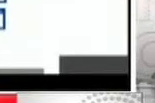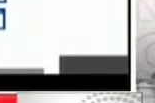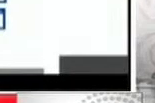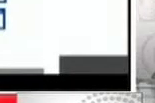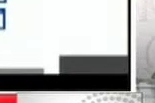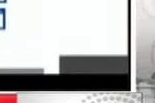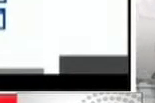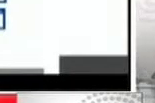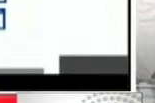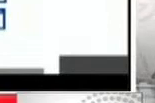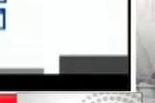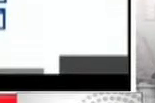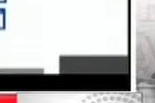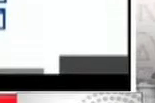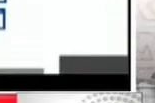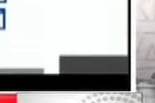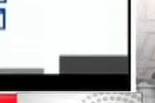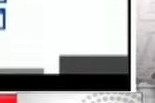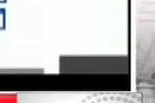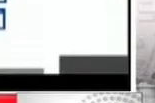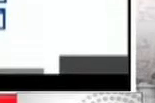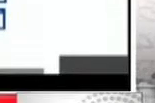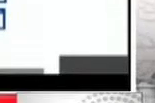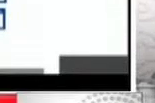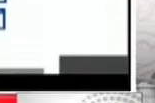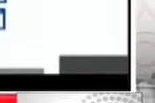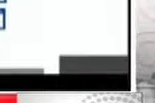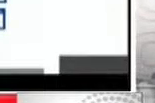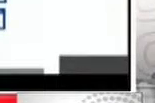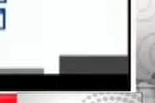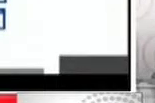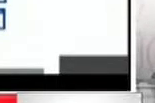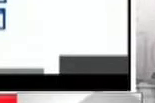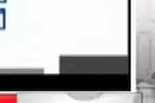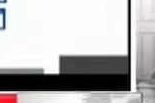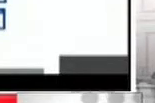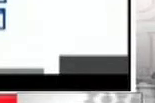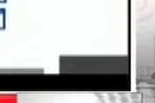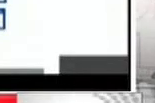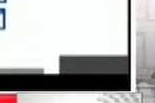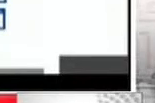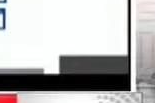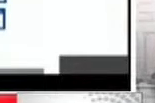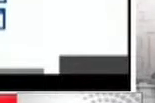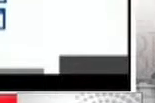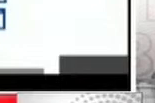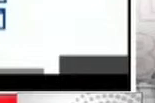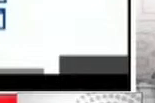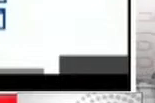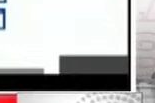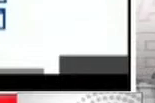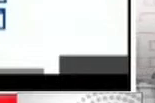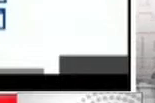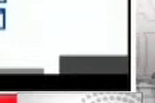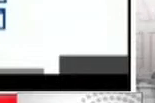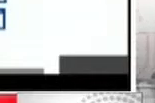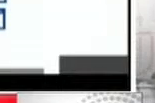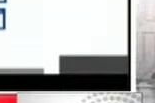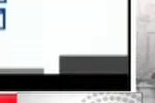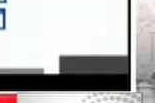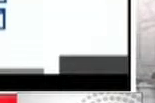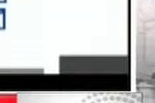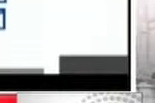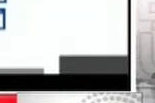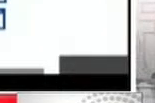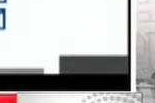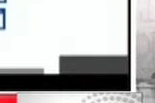monto más alto, que tiene que ver con los recursos humanos, inversiones estratégicas en salud,